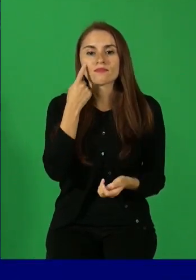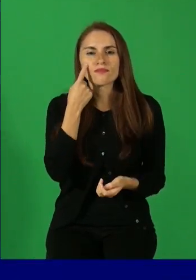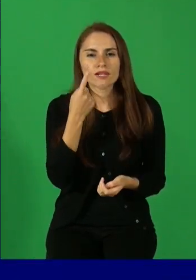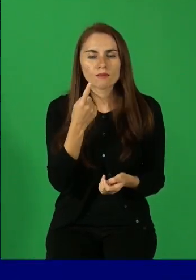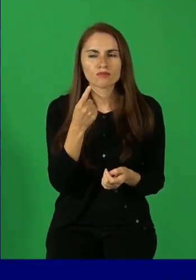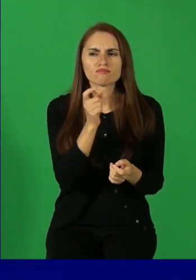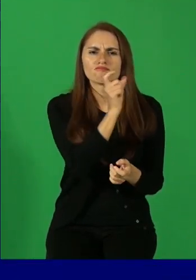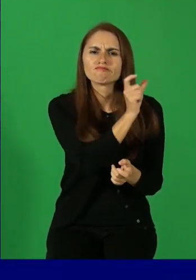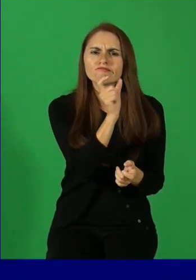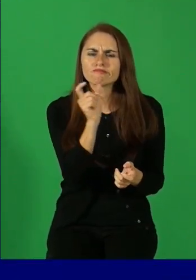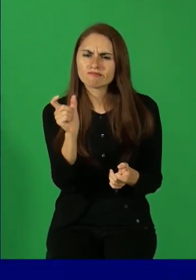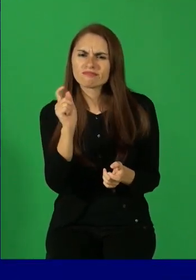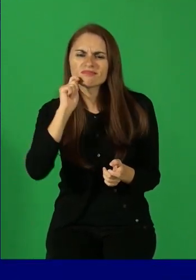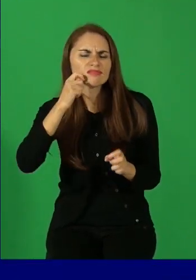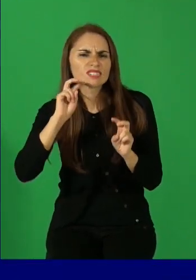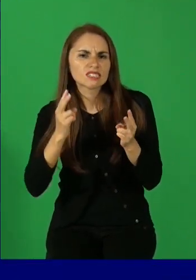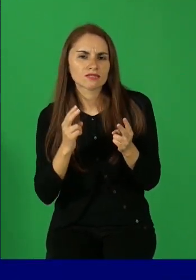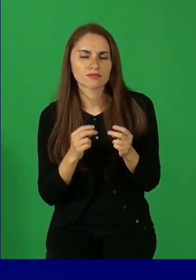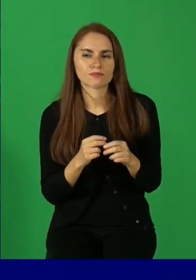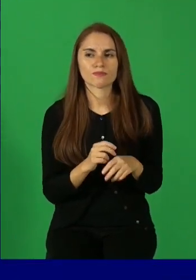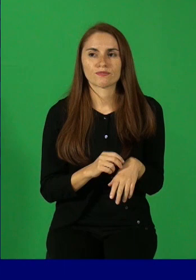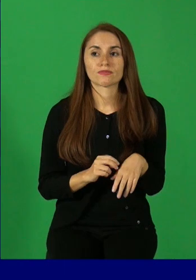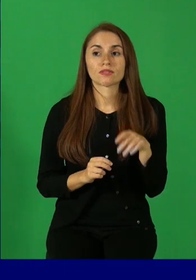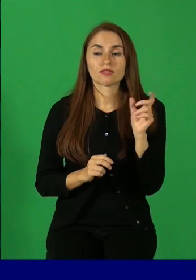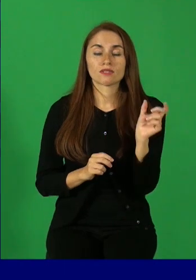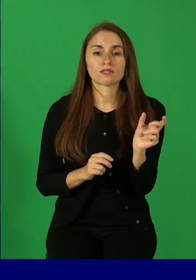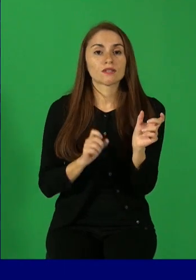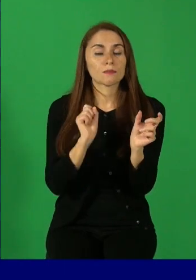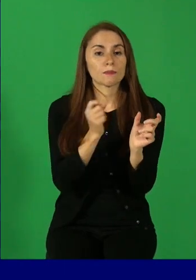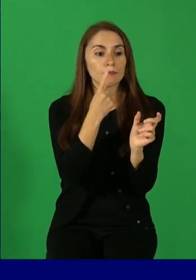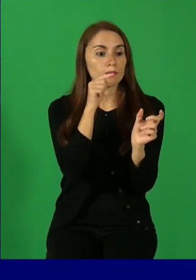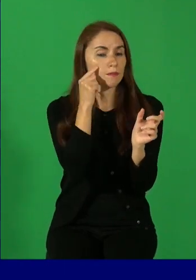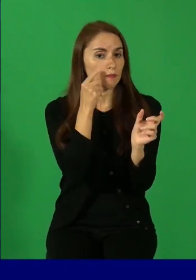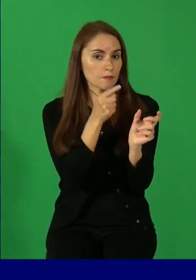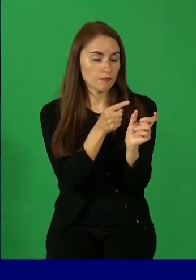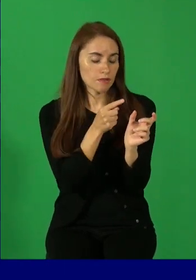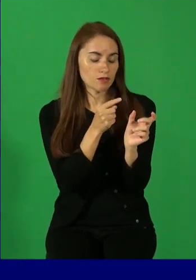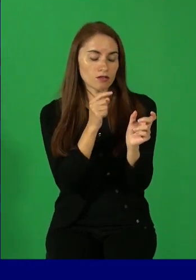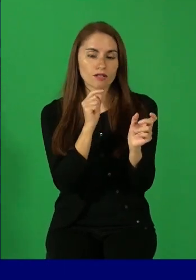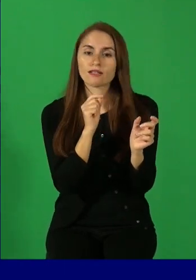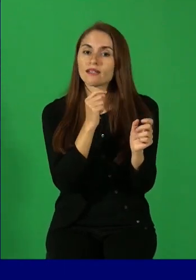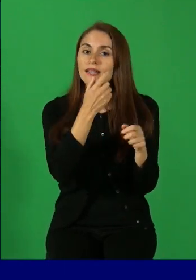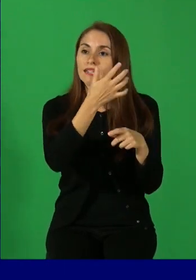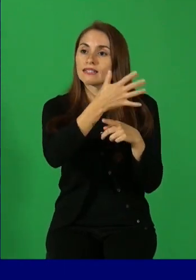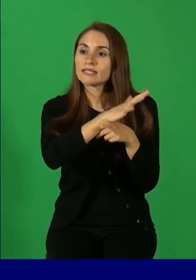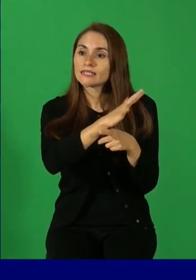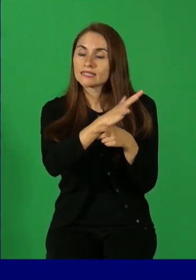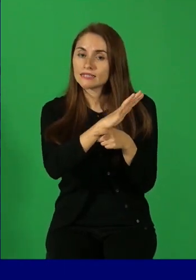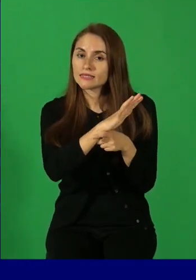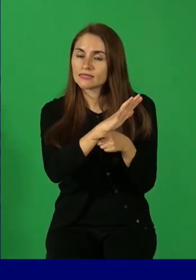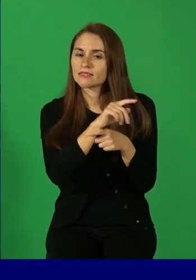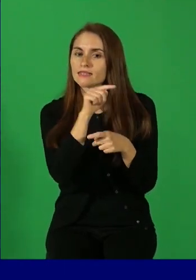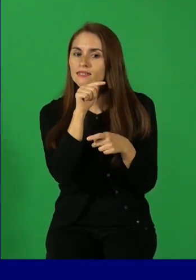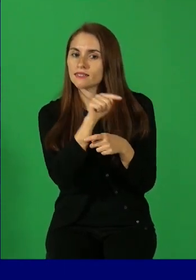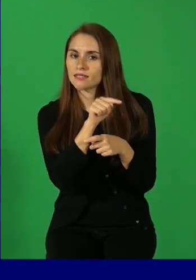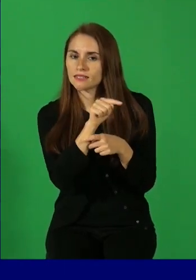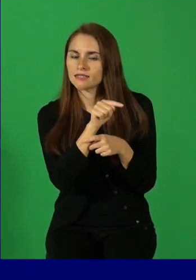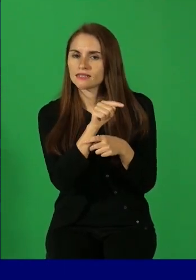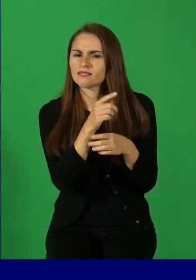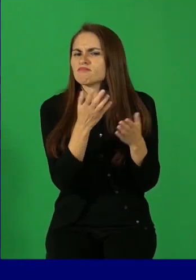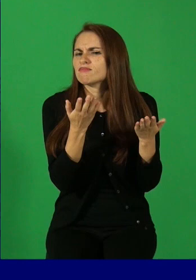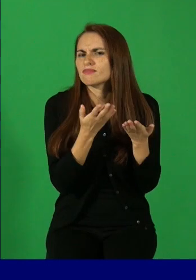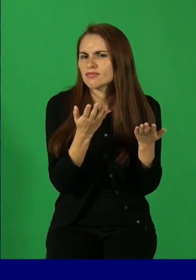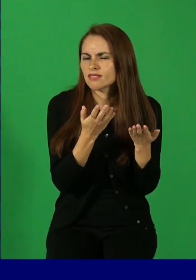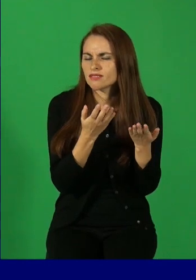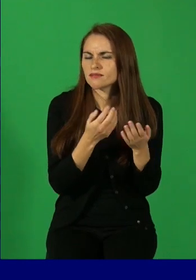cada uno. Por ejemplo, la primera parte que nosotros vimos es, ¿no es cierto?, el dividendo. ¿Y qué es lo que es